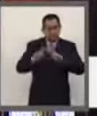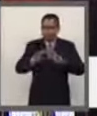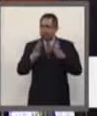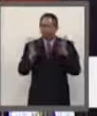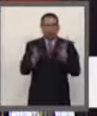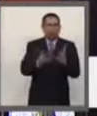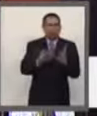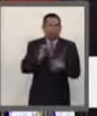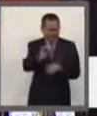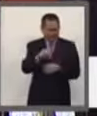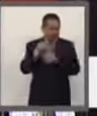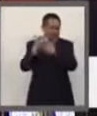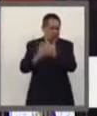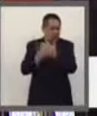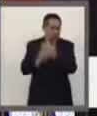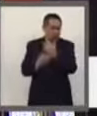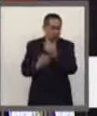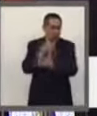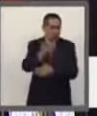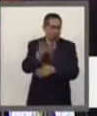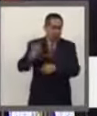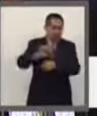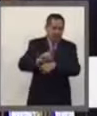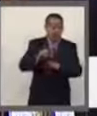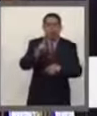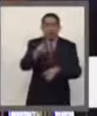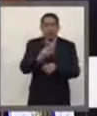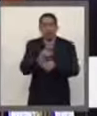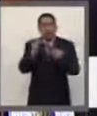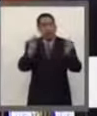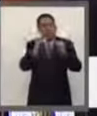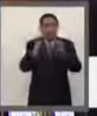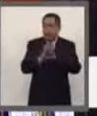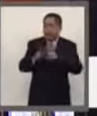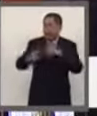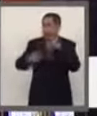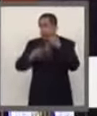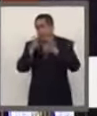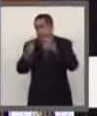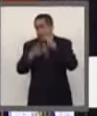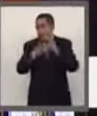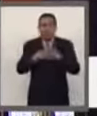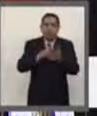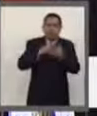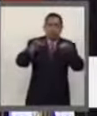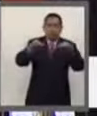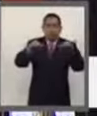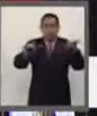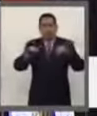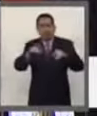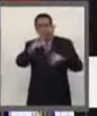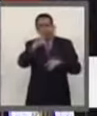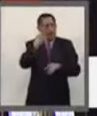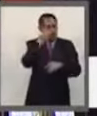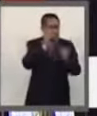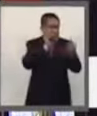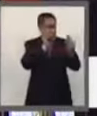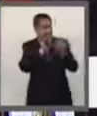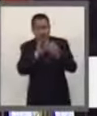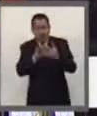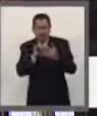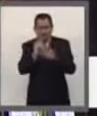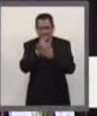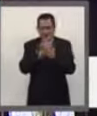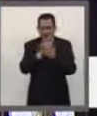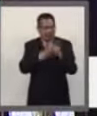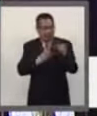nueva fecha. Pero me parece que el debate que estamos dando, el gastar en unas hojitas que digan den la cara con los logos de